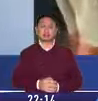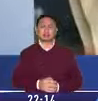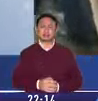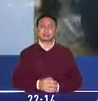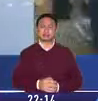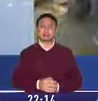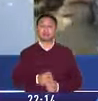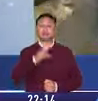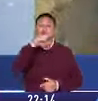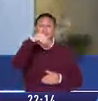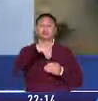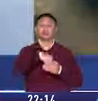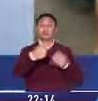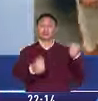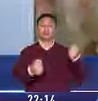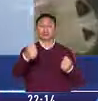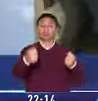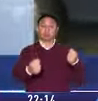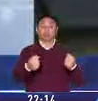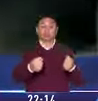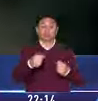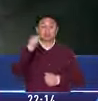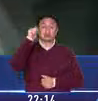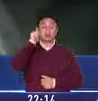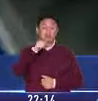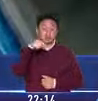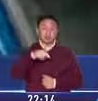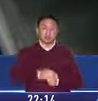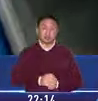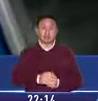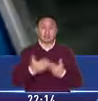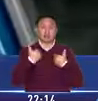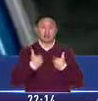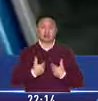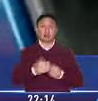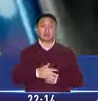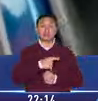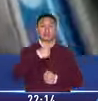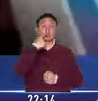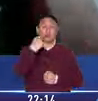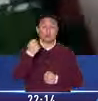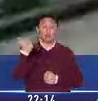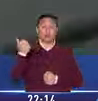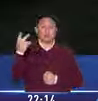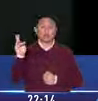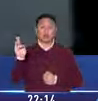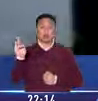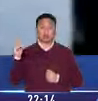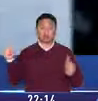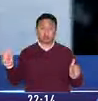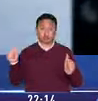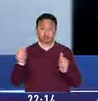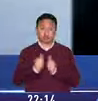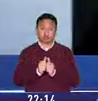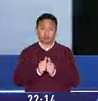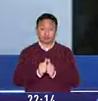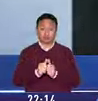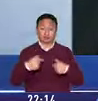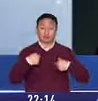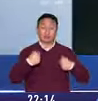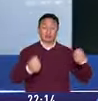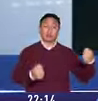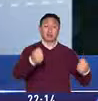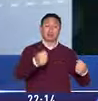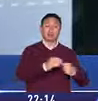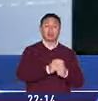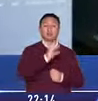En el interior de aquel auto azul permanecían los cuerpos del conductor y su acompañante. Al volante se encontraba